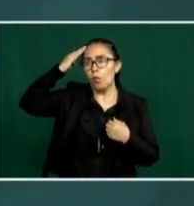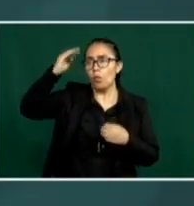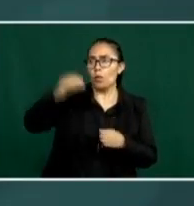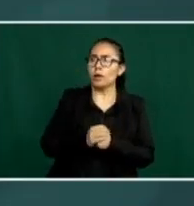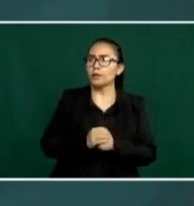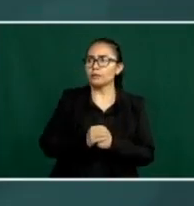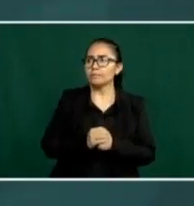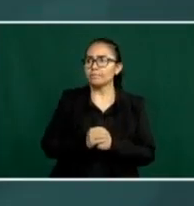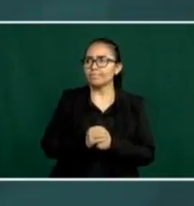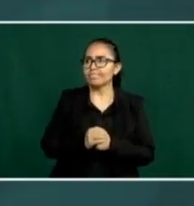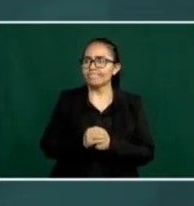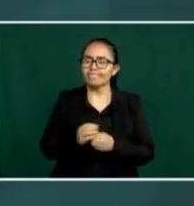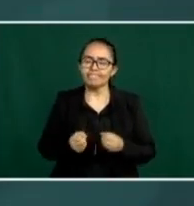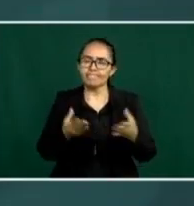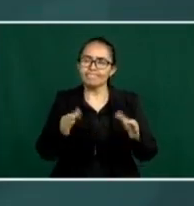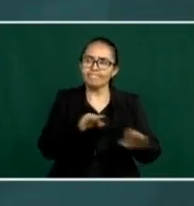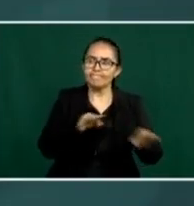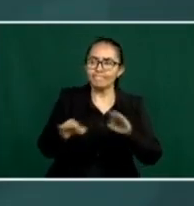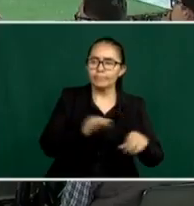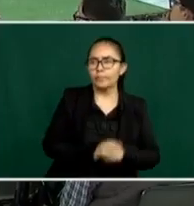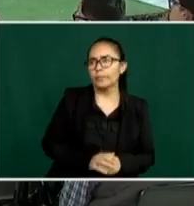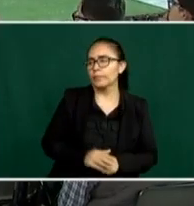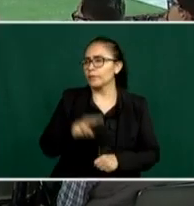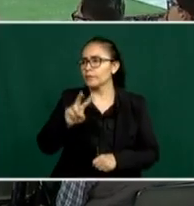La verdad,